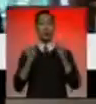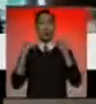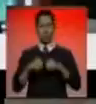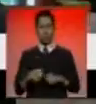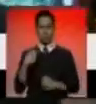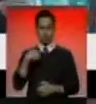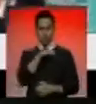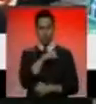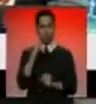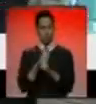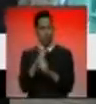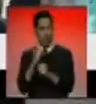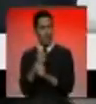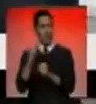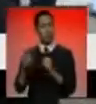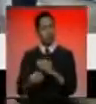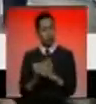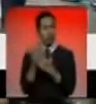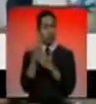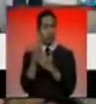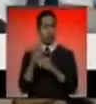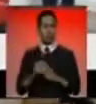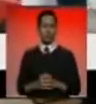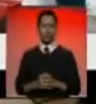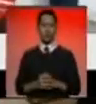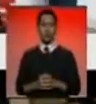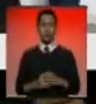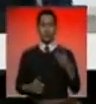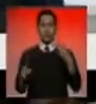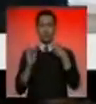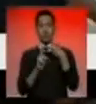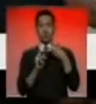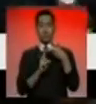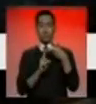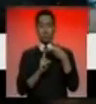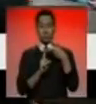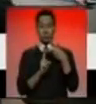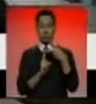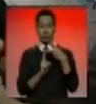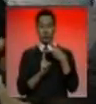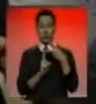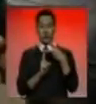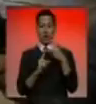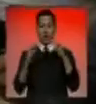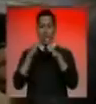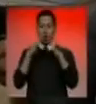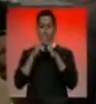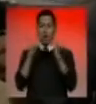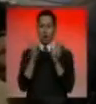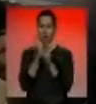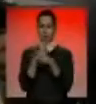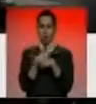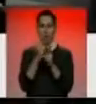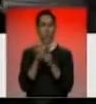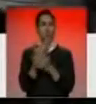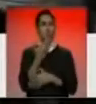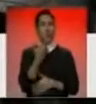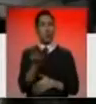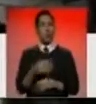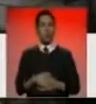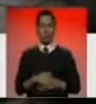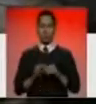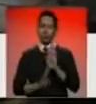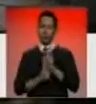rápidamente plazas de empleo que requieren los ecuatorianos. Segundo, generamos muchas cadenas productivas generando gran